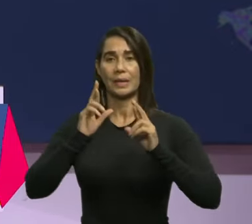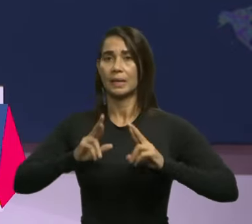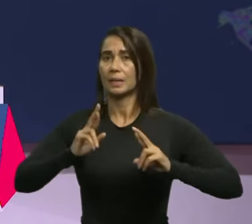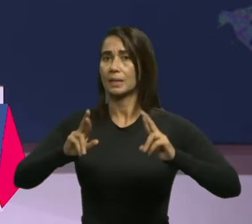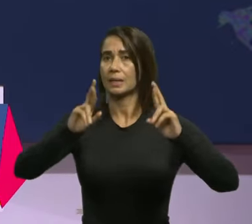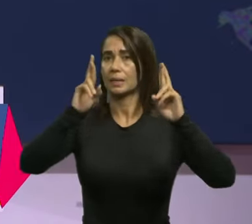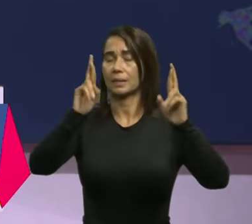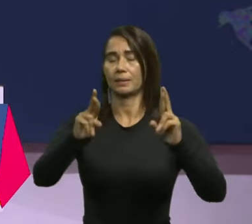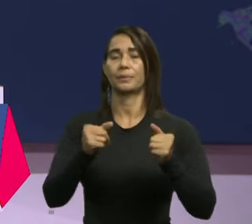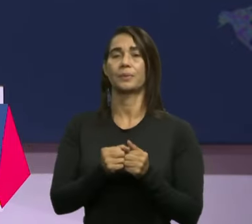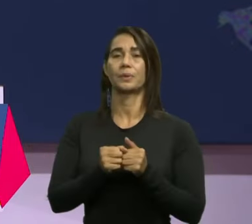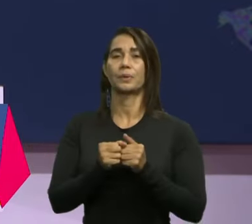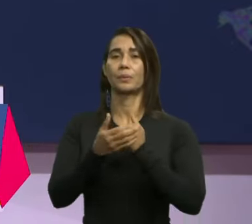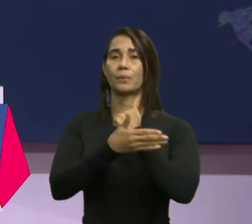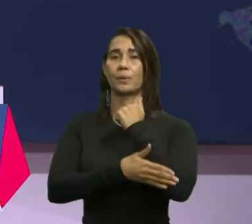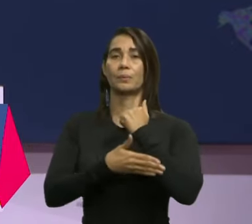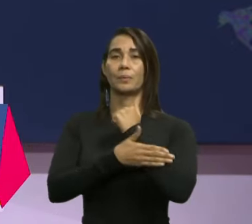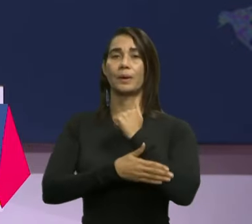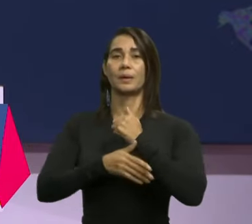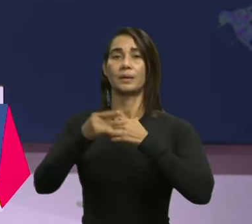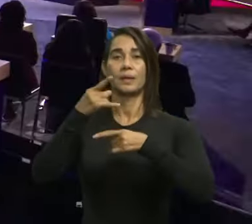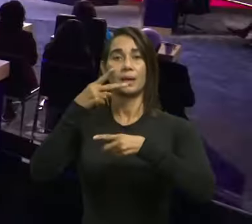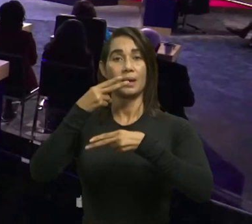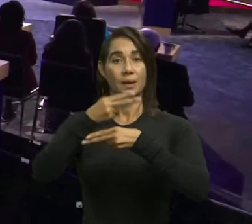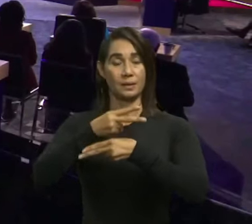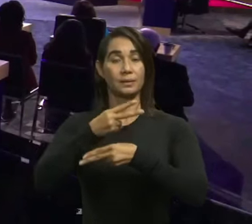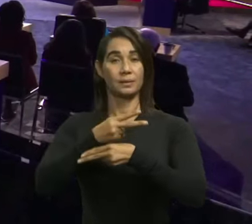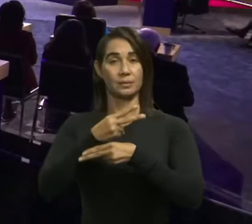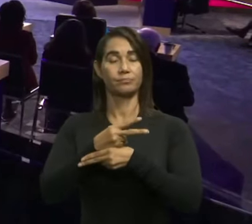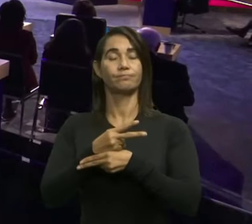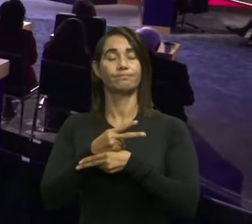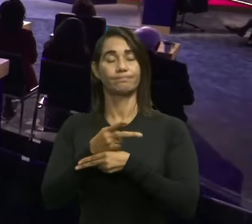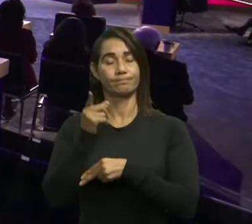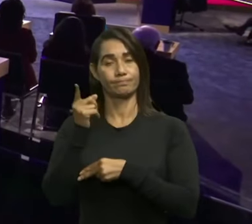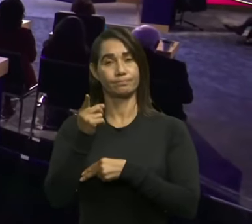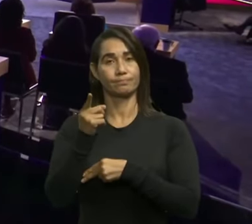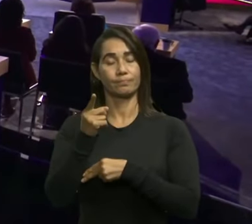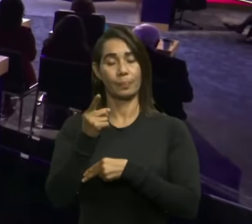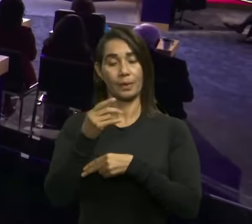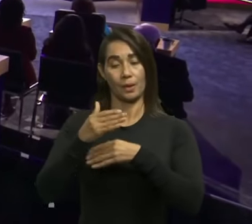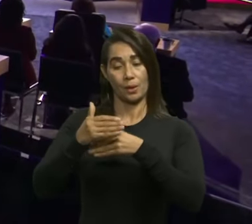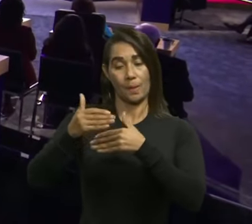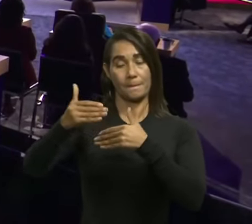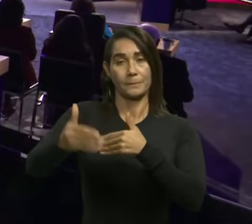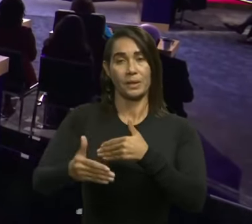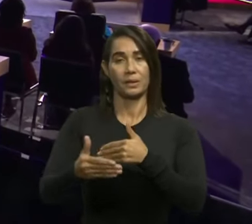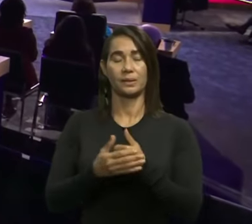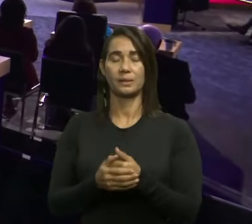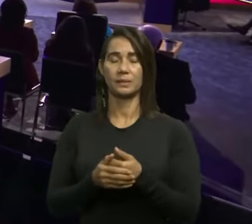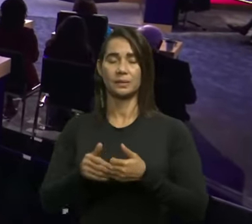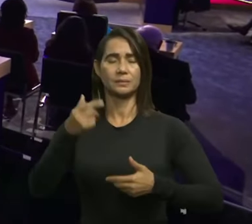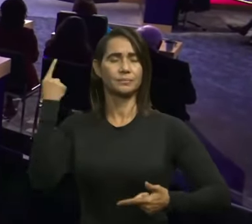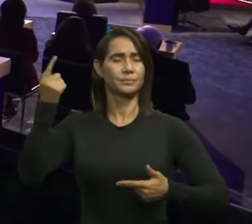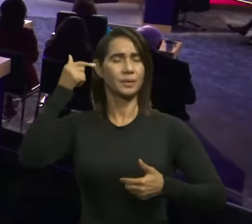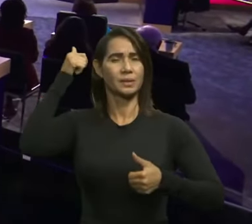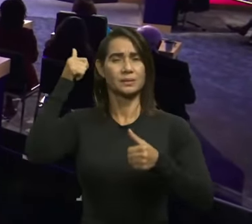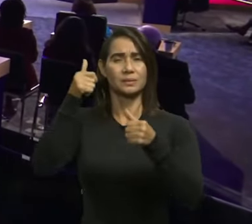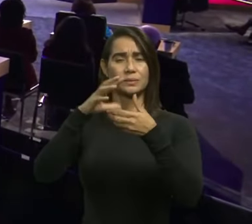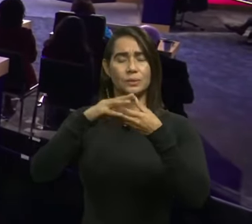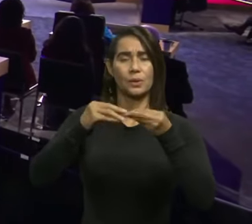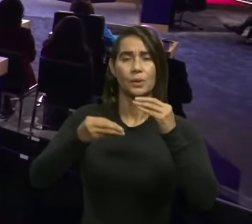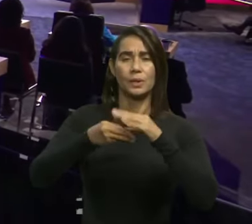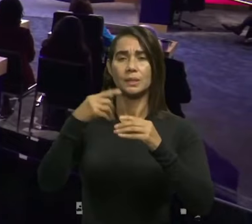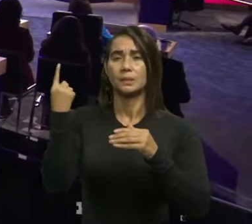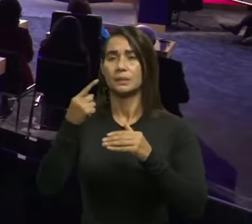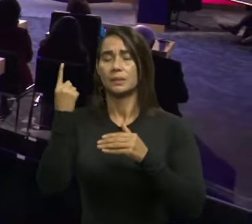por la que atraviesa haití haití que históricamente ha pagado muy caro sus deudas con países